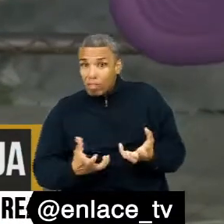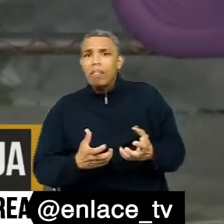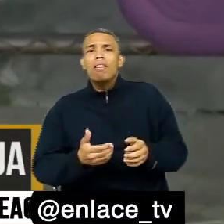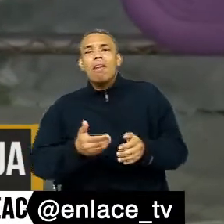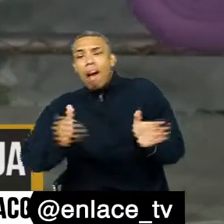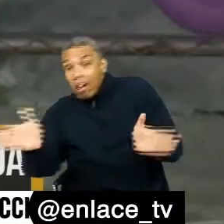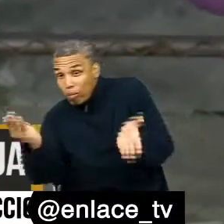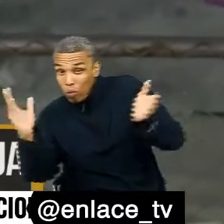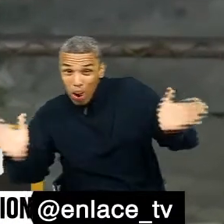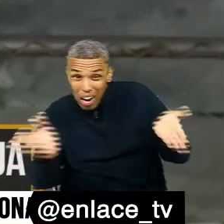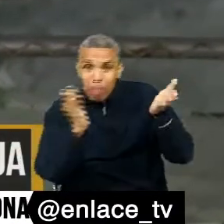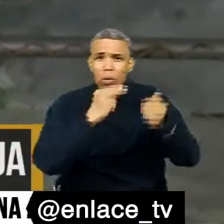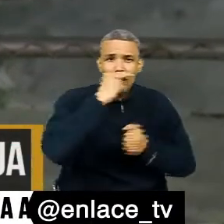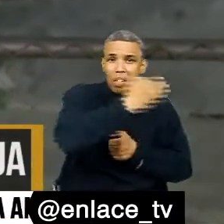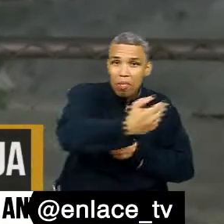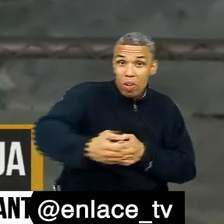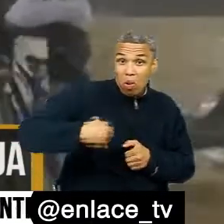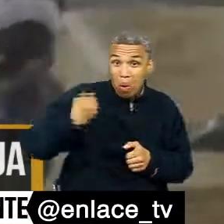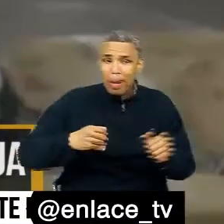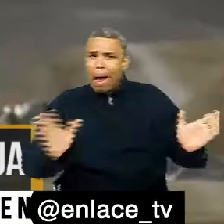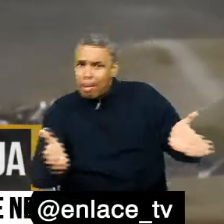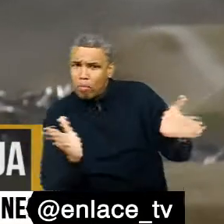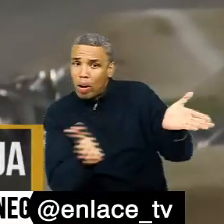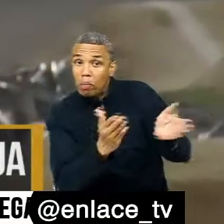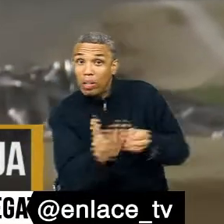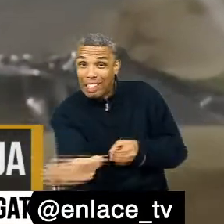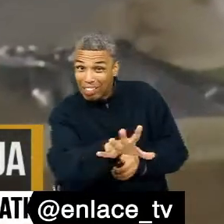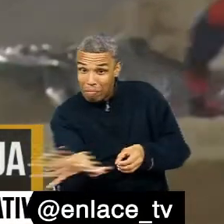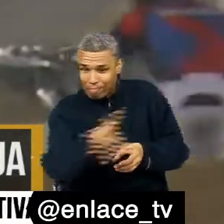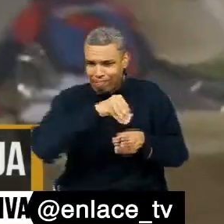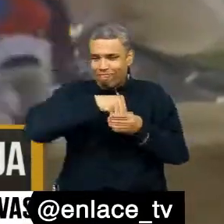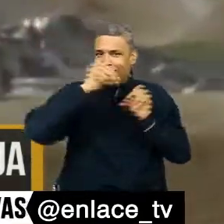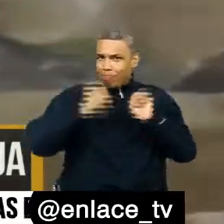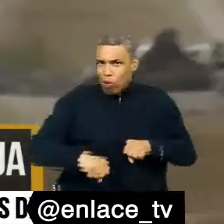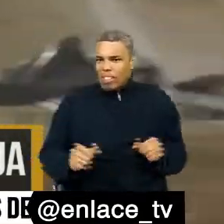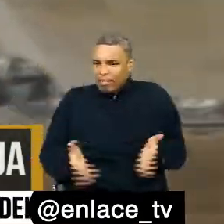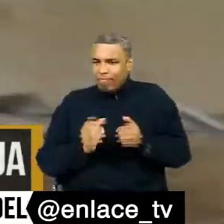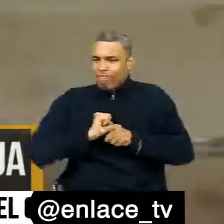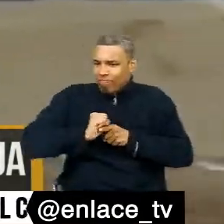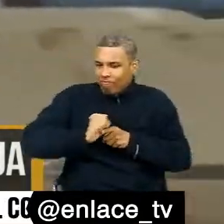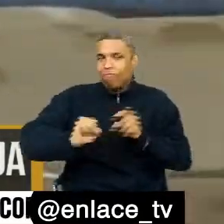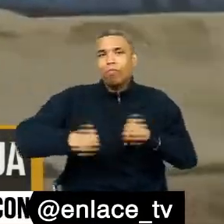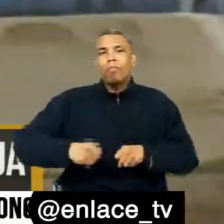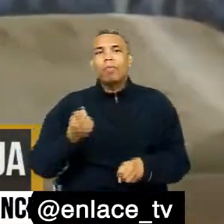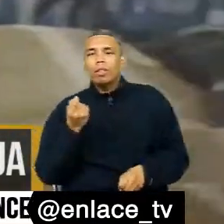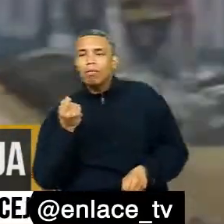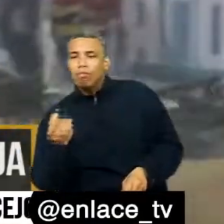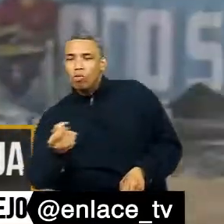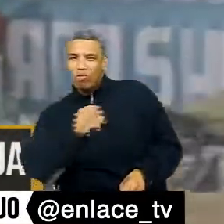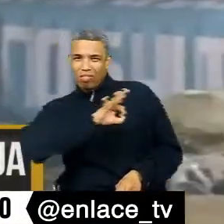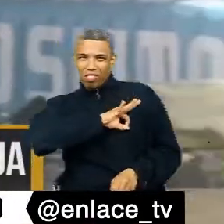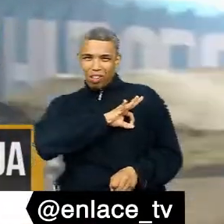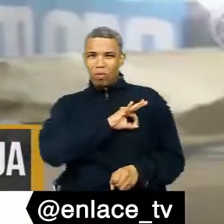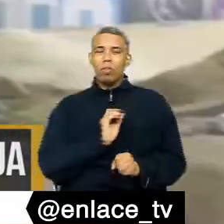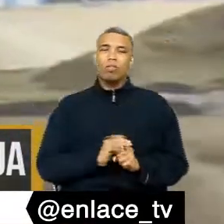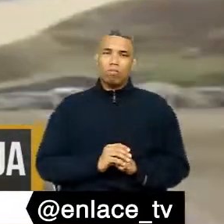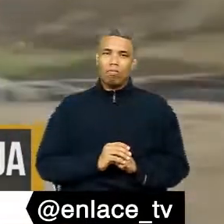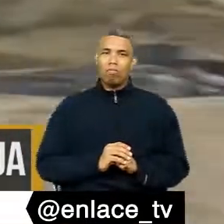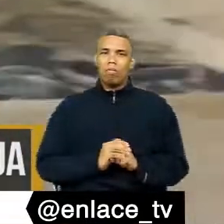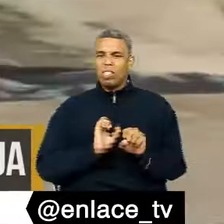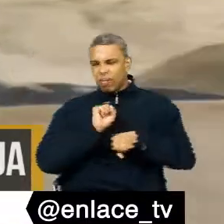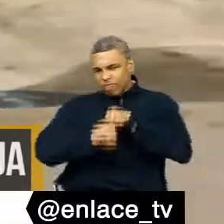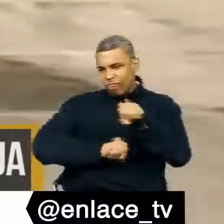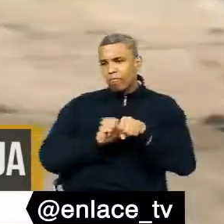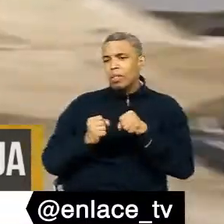se está posicionando a nivel nacional. La válida municipal de BMX se realizará este sábado 15 de octubre y en ella participarán